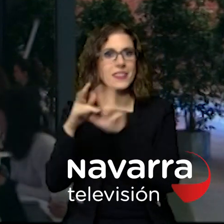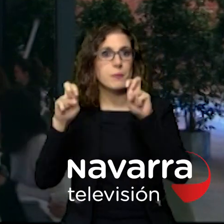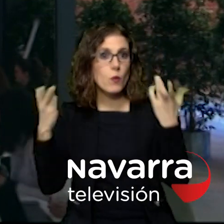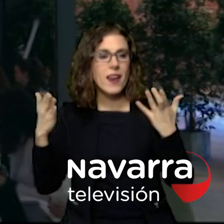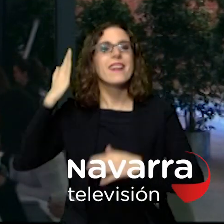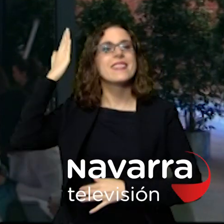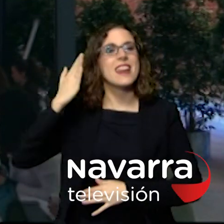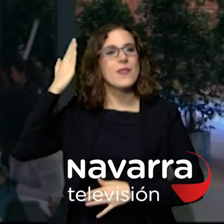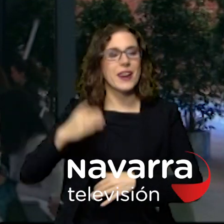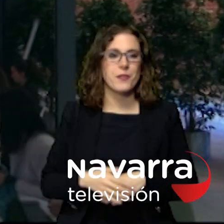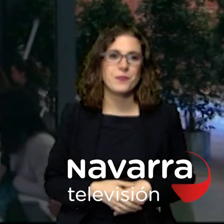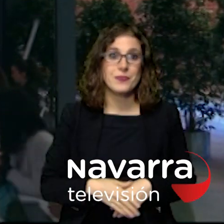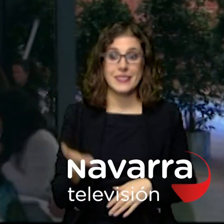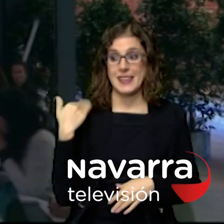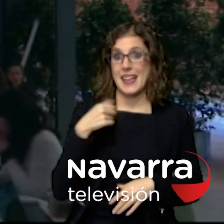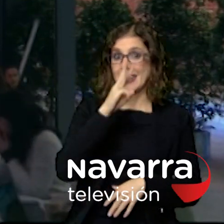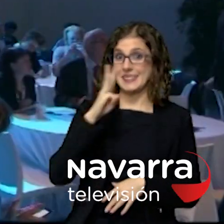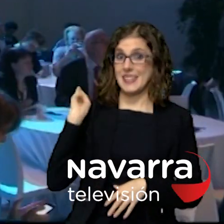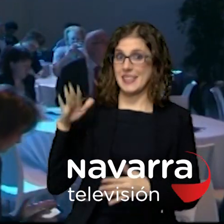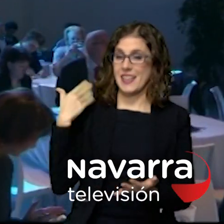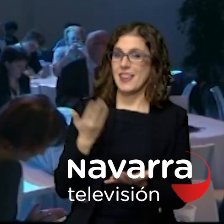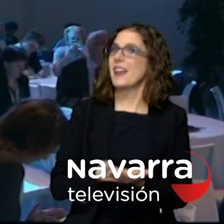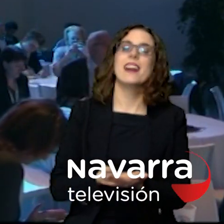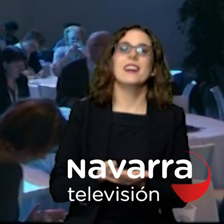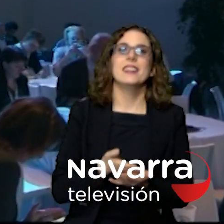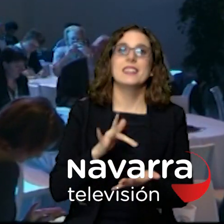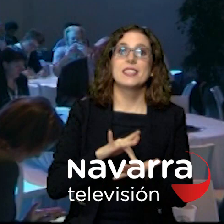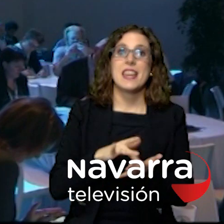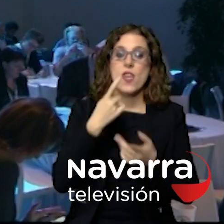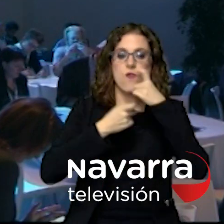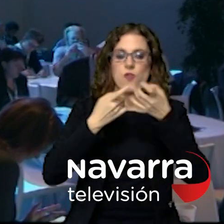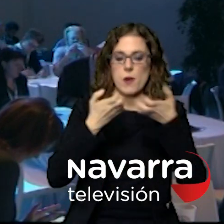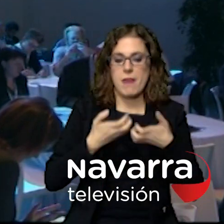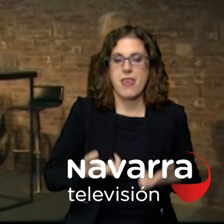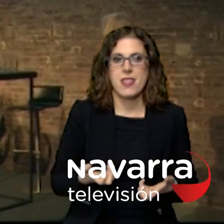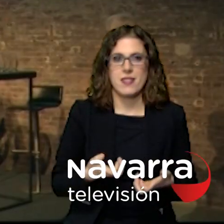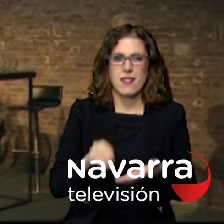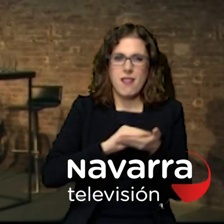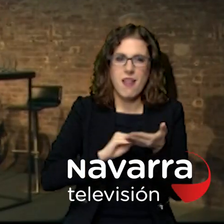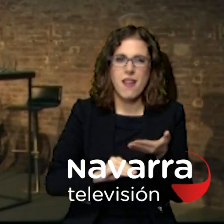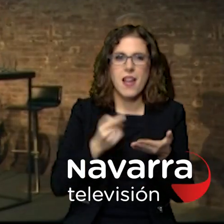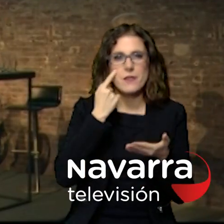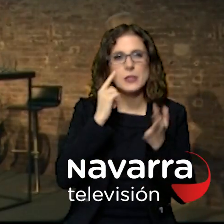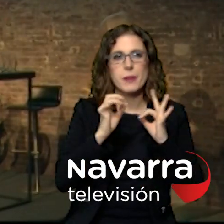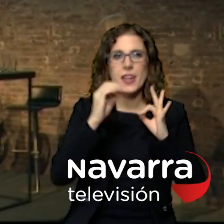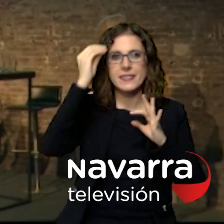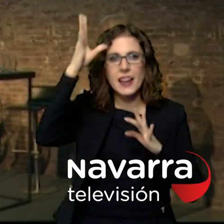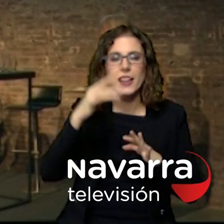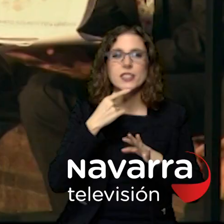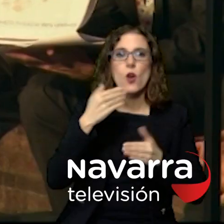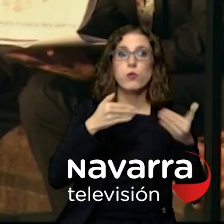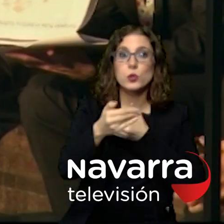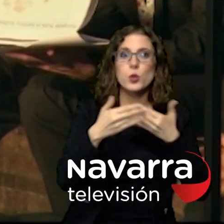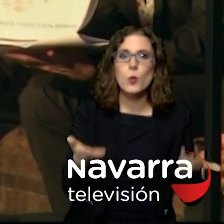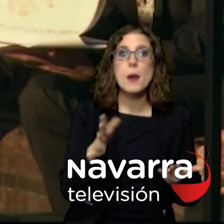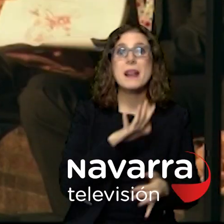Hace tres años se elaboró un informe en el Comité de las Regiones sobre la especialización inteligente, su futuro, y la importancia que tiene la colaboración